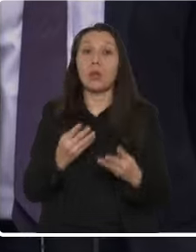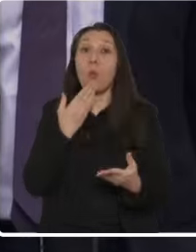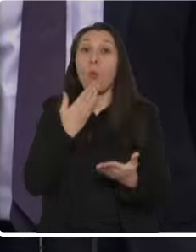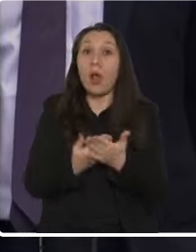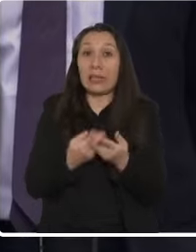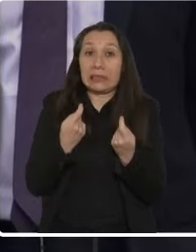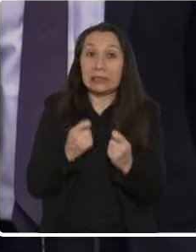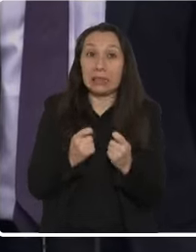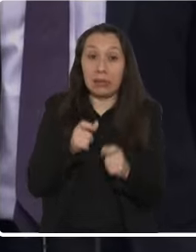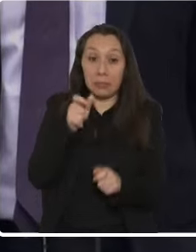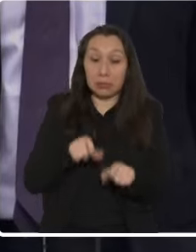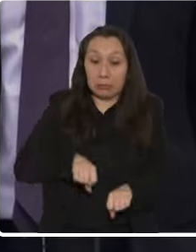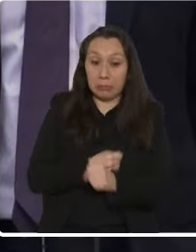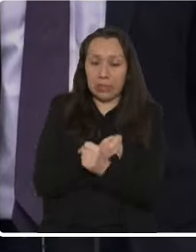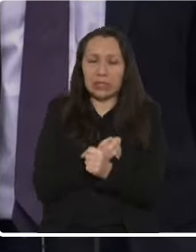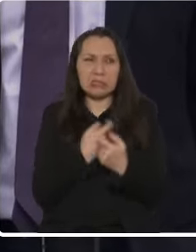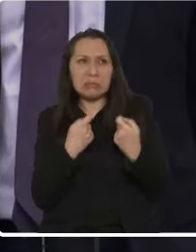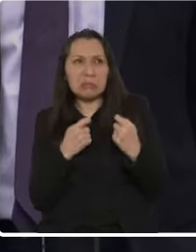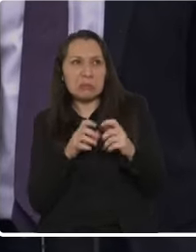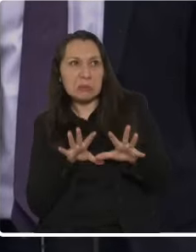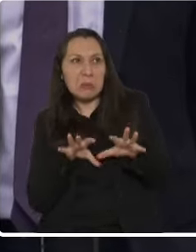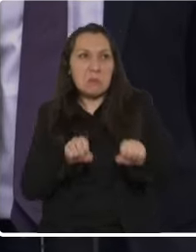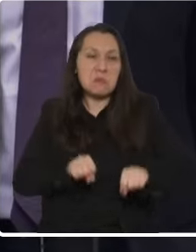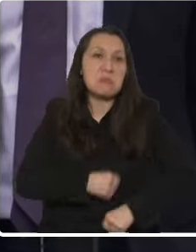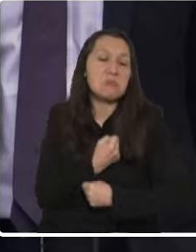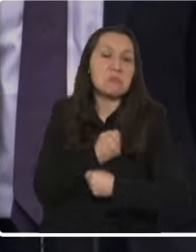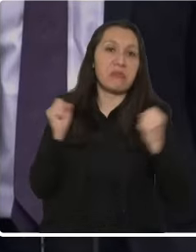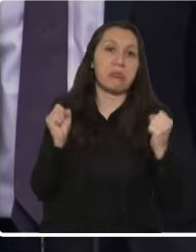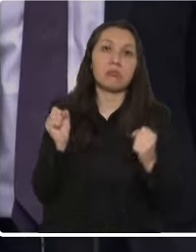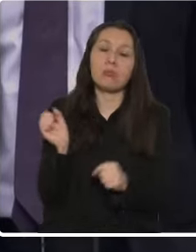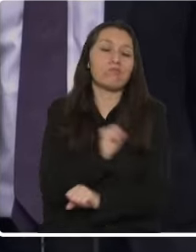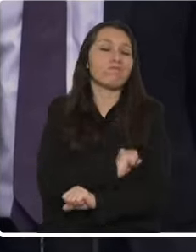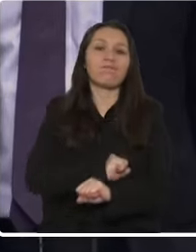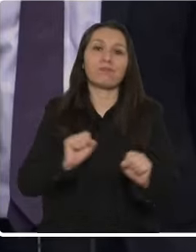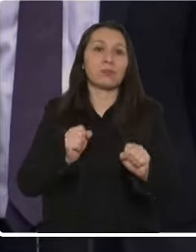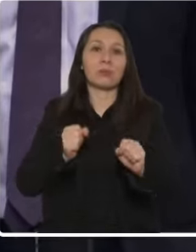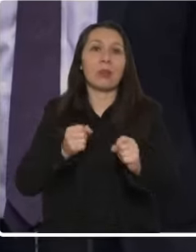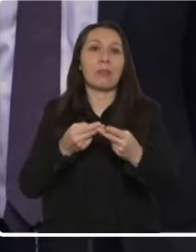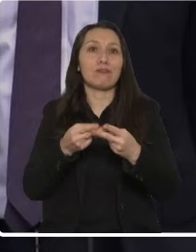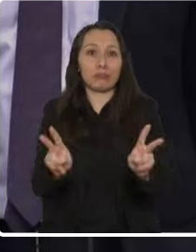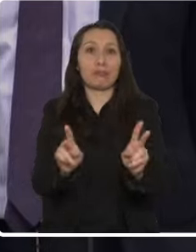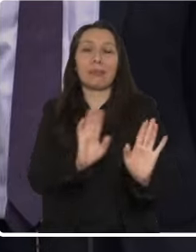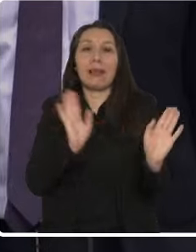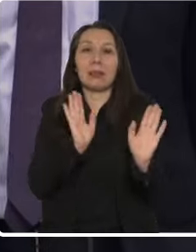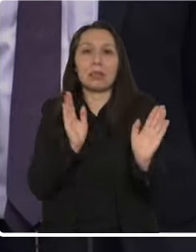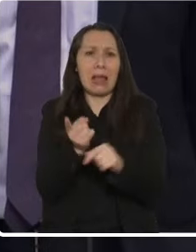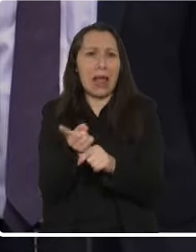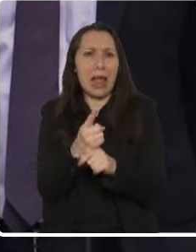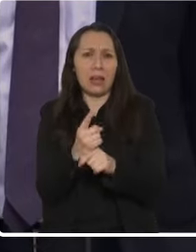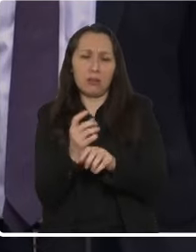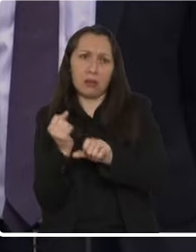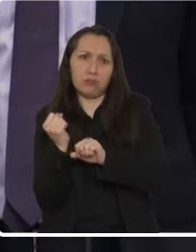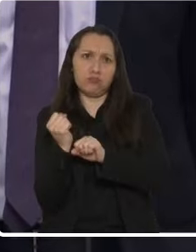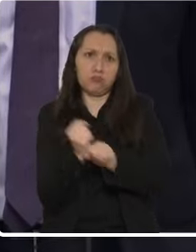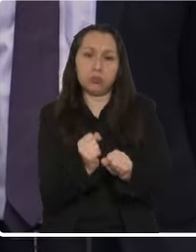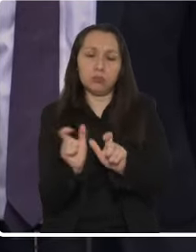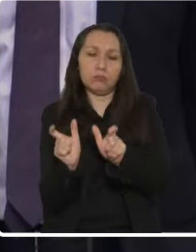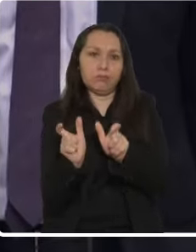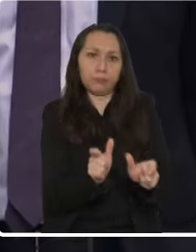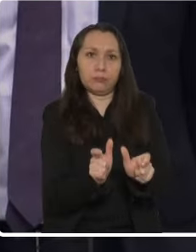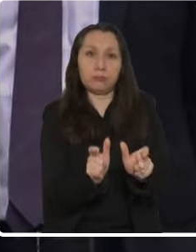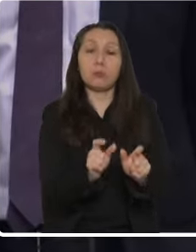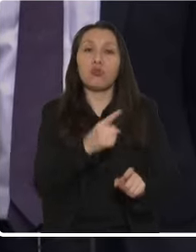han intentado los internos tomar el control, no han tenido ninguna posibilidad de hacerlo, porque la respuesta ha sido inmediata, ha sido contundente y